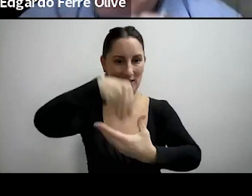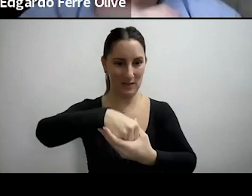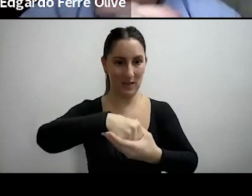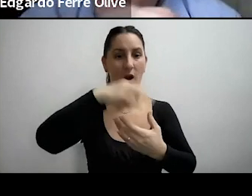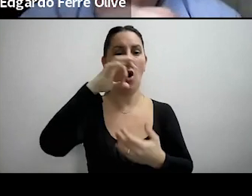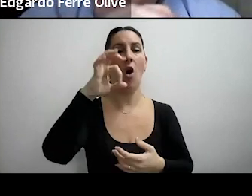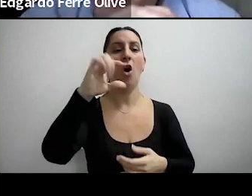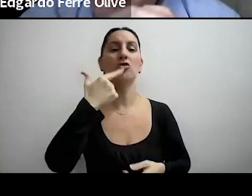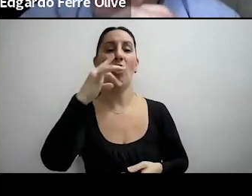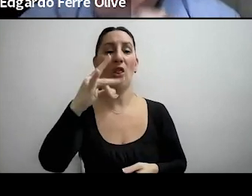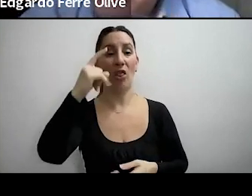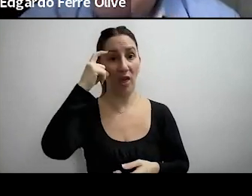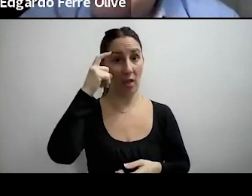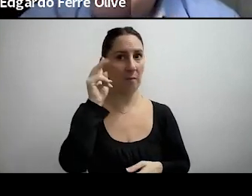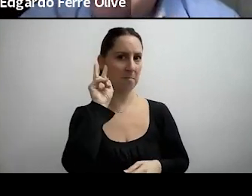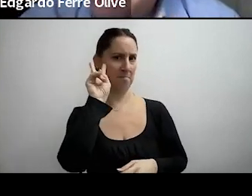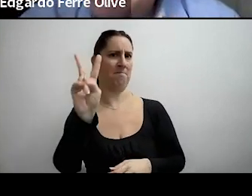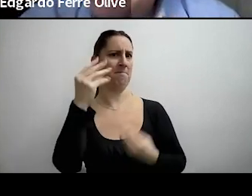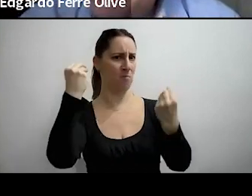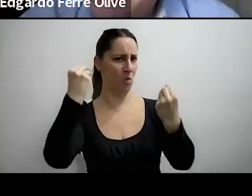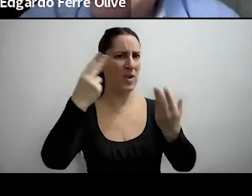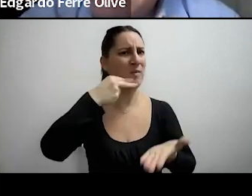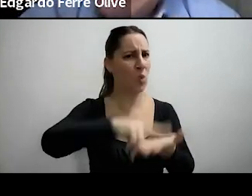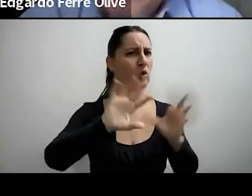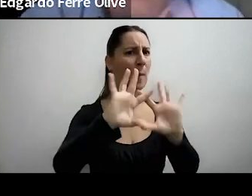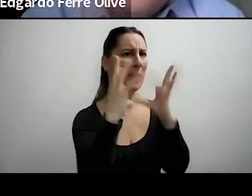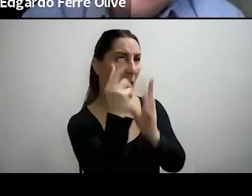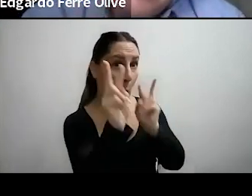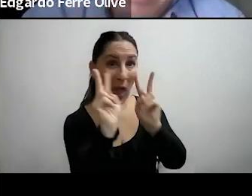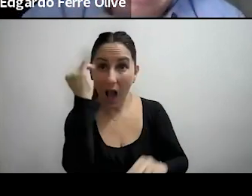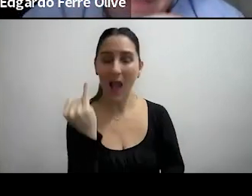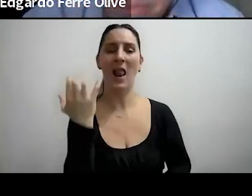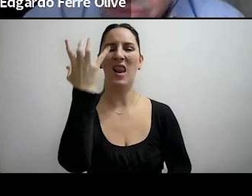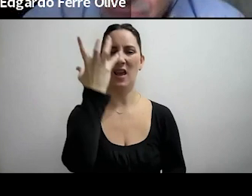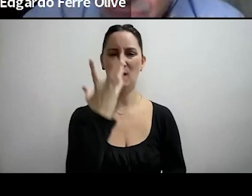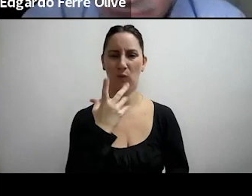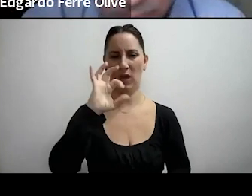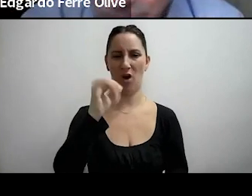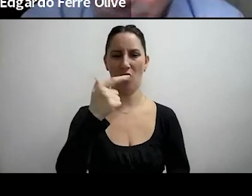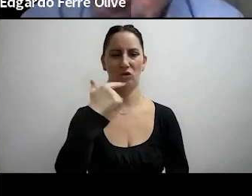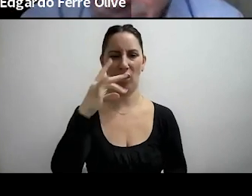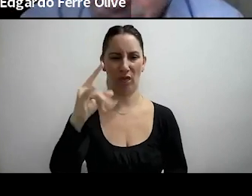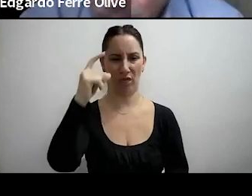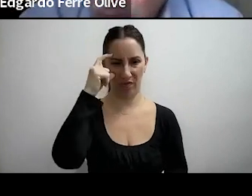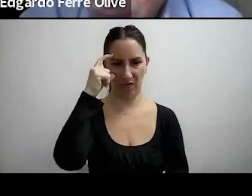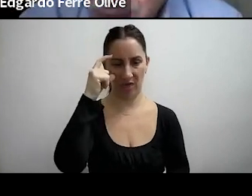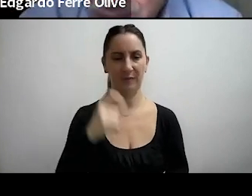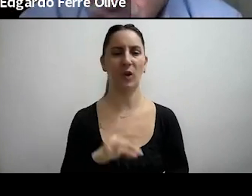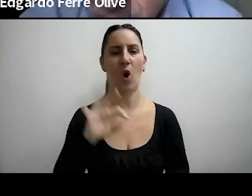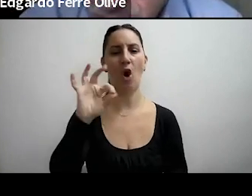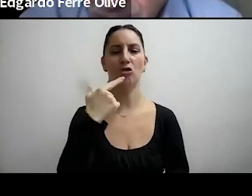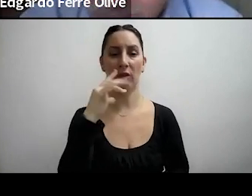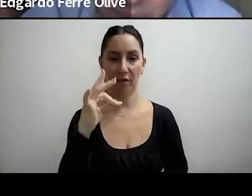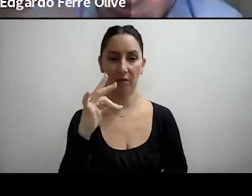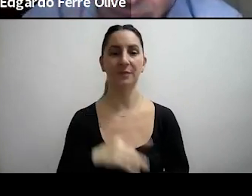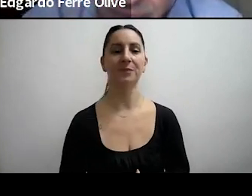OCDE ve con muy buenos ojos la aplicación de impuestos ambientales. Entonces, ahí se quiso hacer eso, pero para mí no cubre el requisito